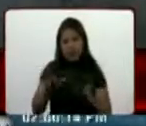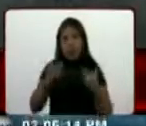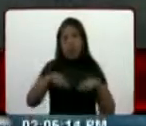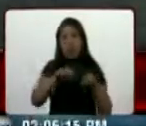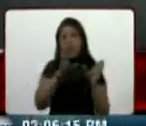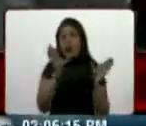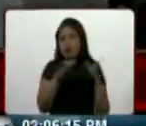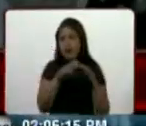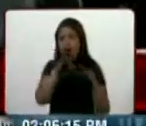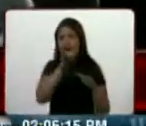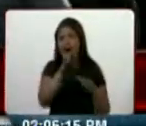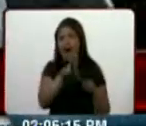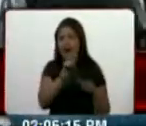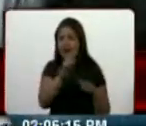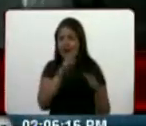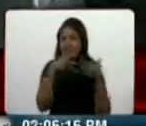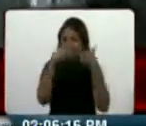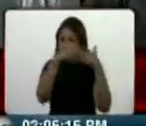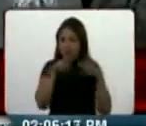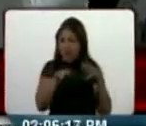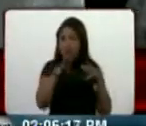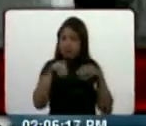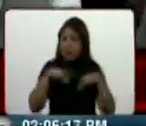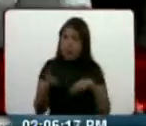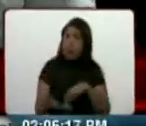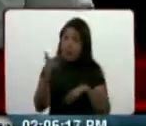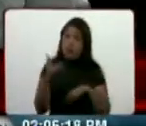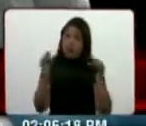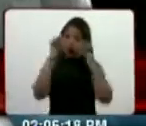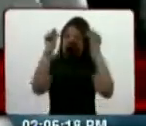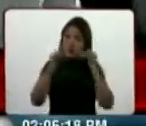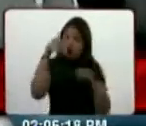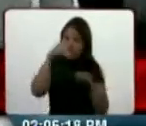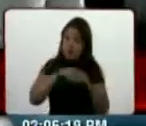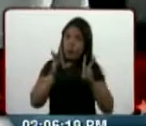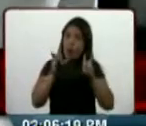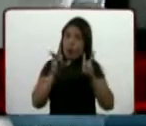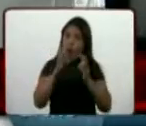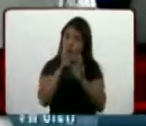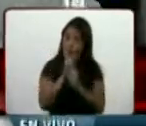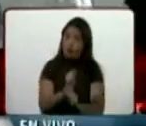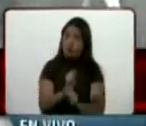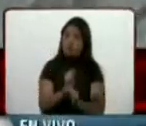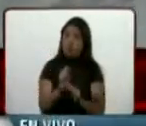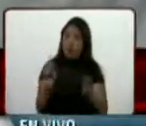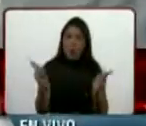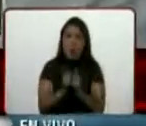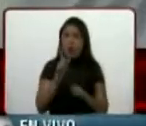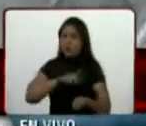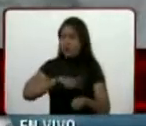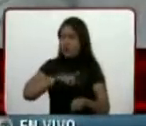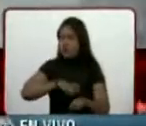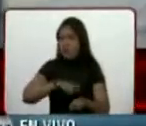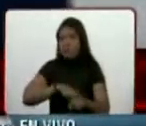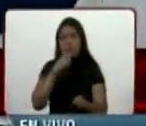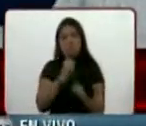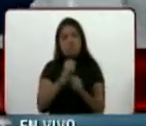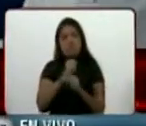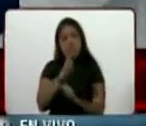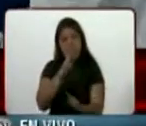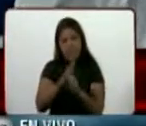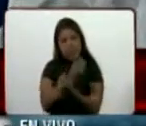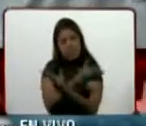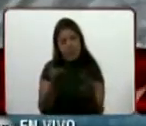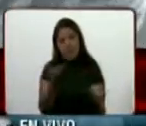la importancia que tiene el sistema electoral venezolano, moderno, confiable, que ha reducido tiempos, que ha trabajado directamente para brindar